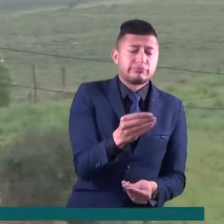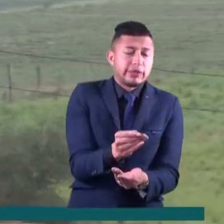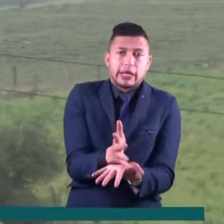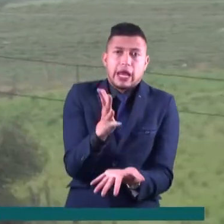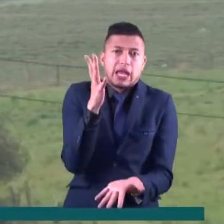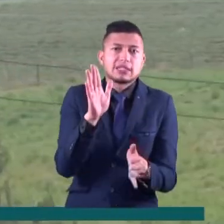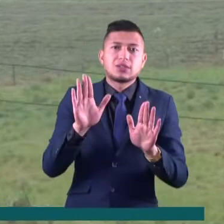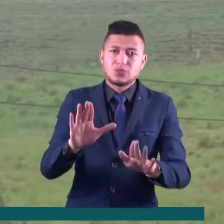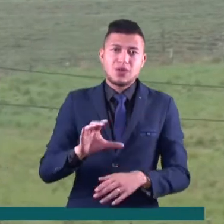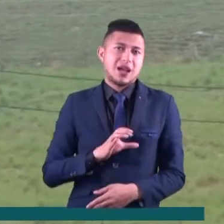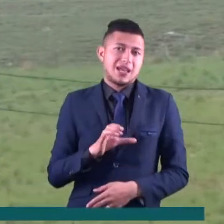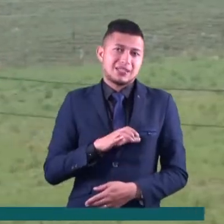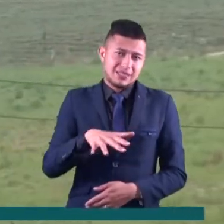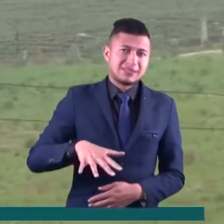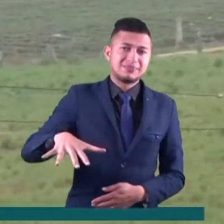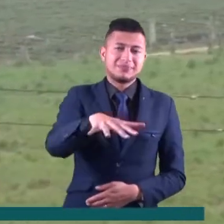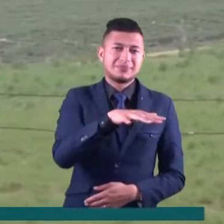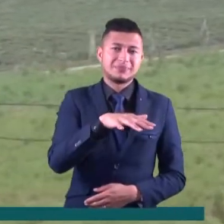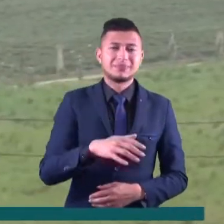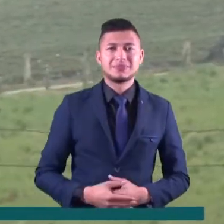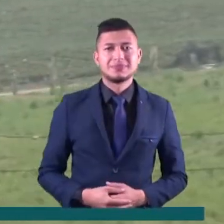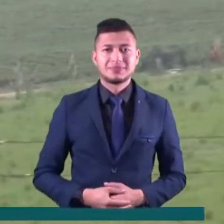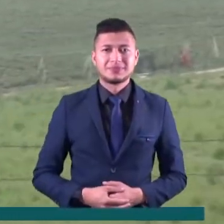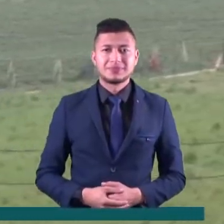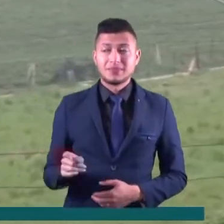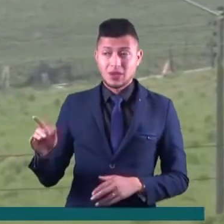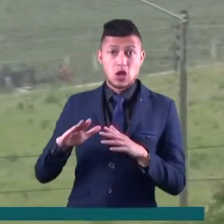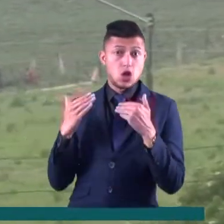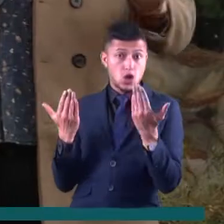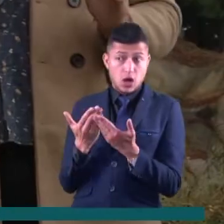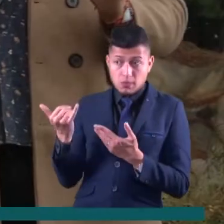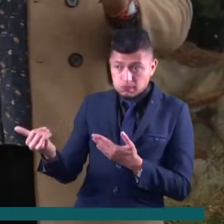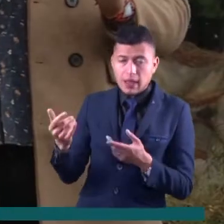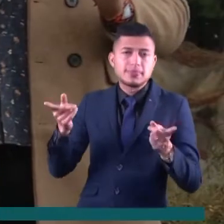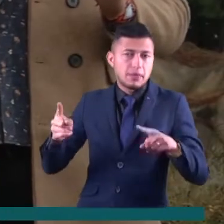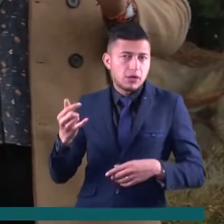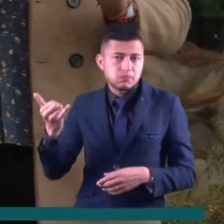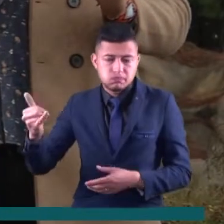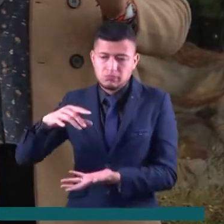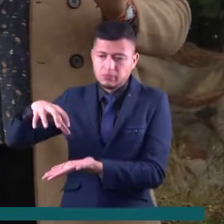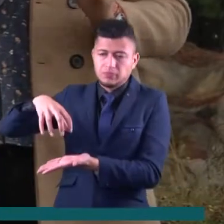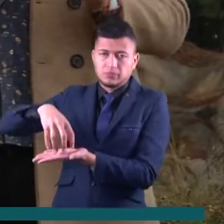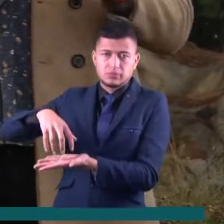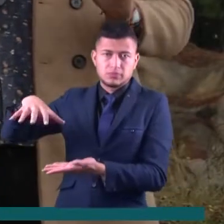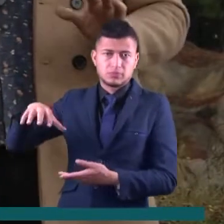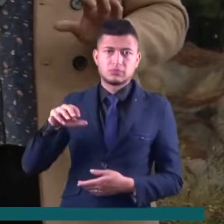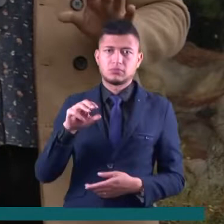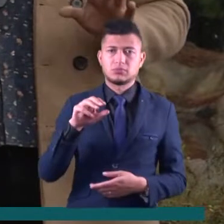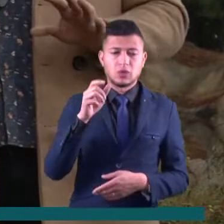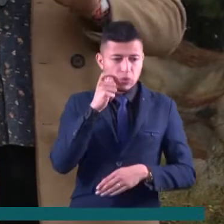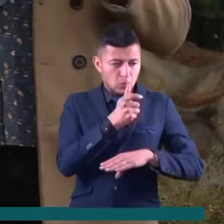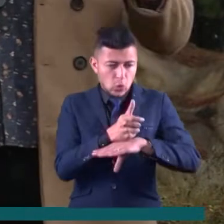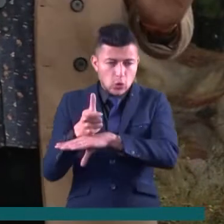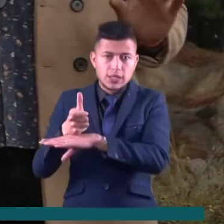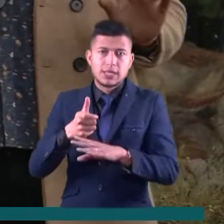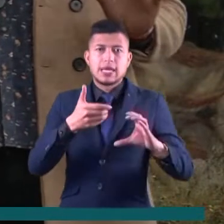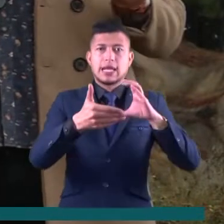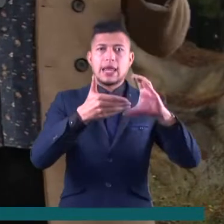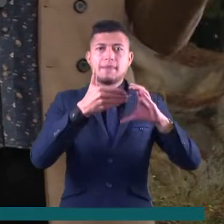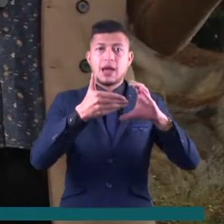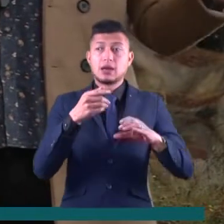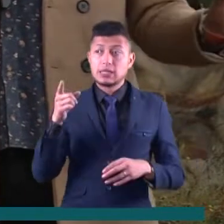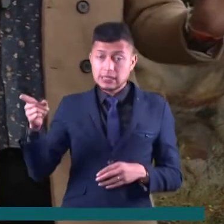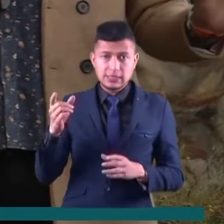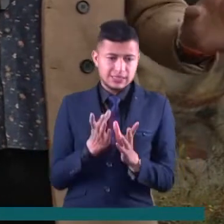en su entorno y la riqueza característica de esta región este colegio también contará con una estación de monitoreo climática